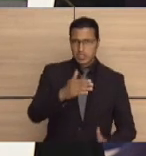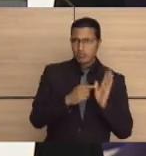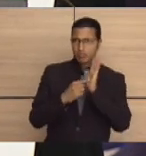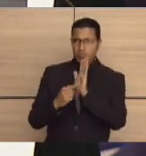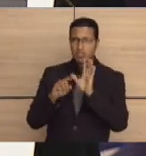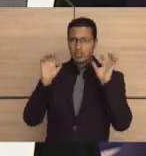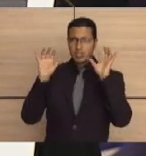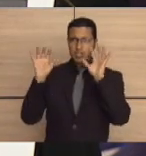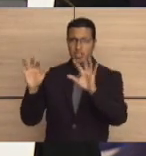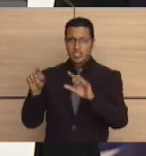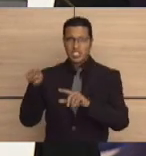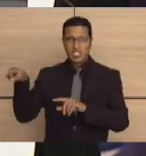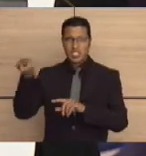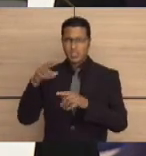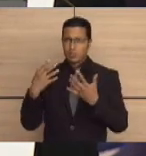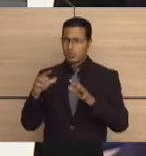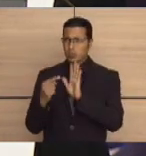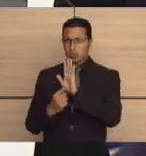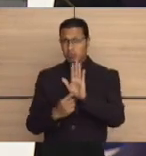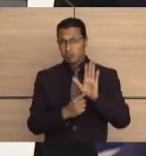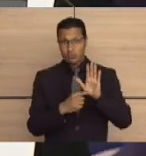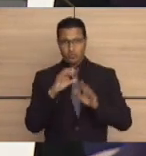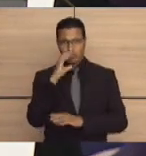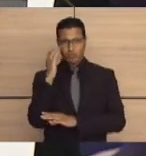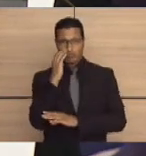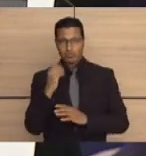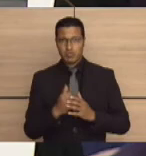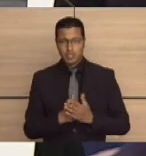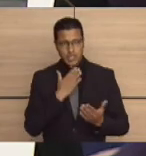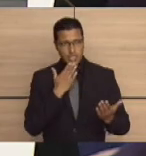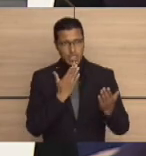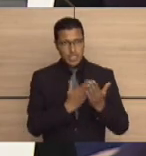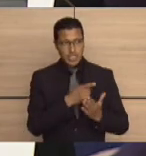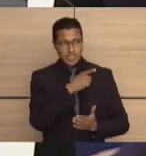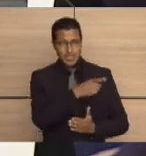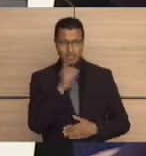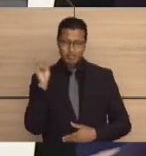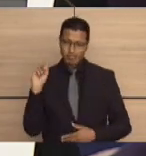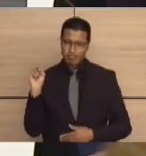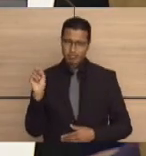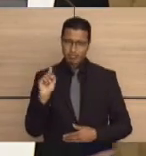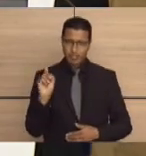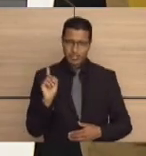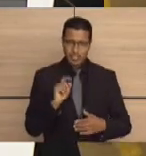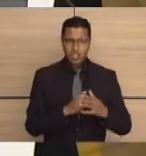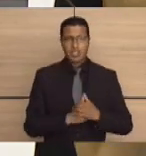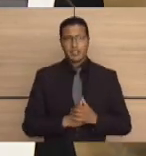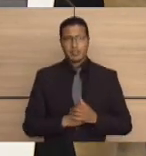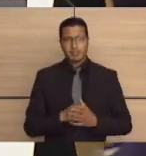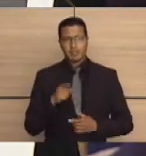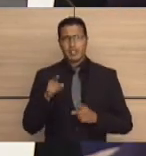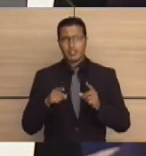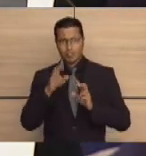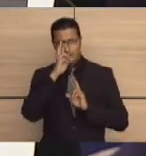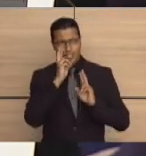escenarios del mundo llevando el nombre de Colombia. Gracias a su brillante trayectoria, ha recibido, entre